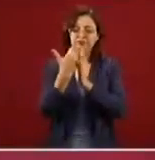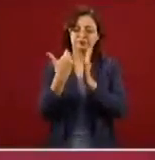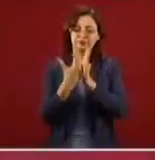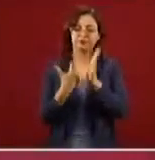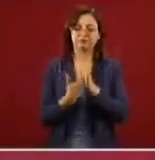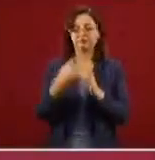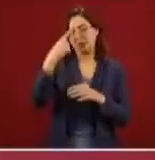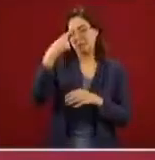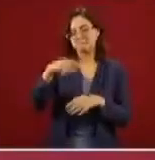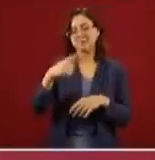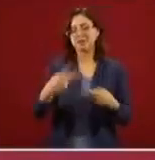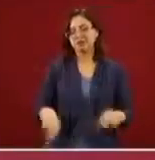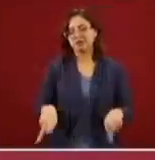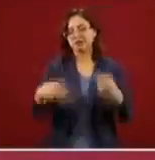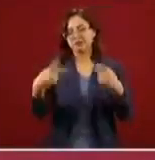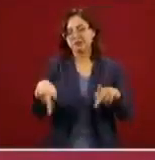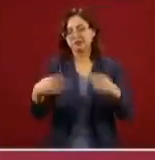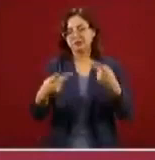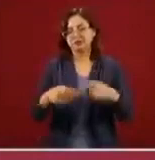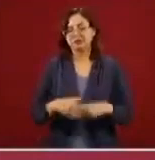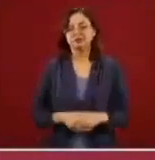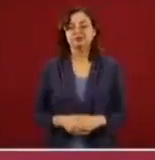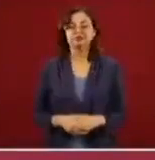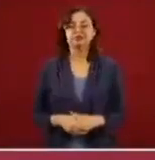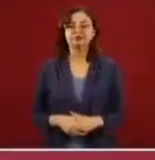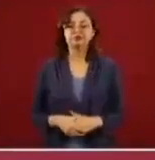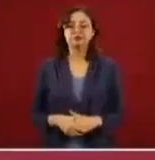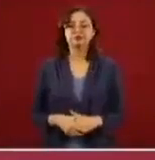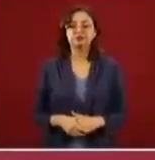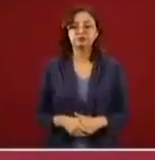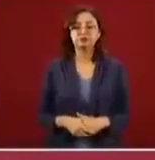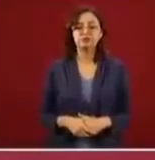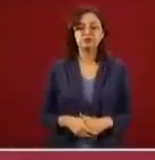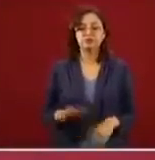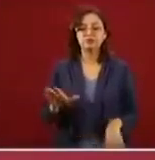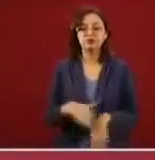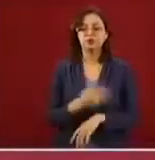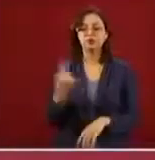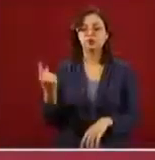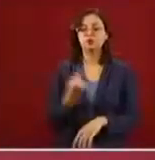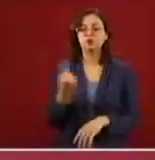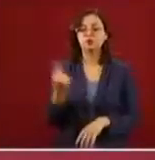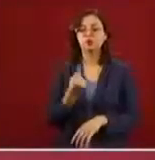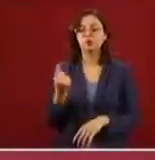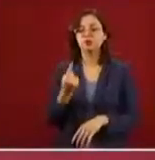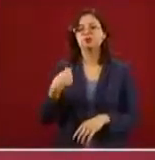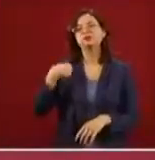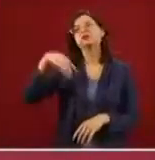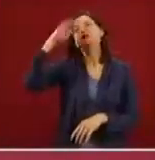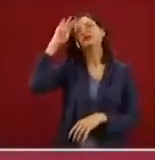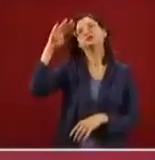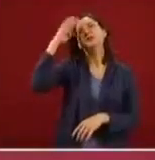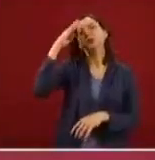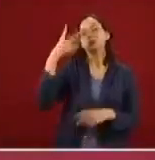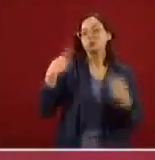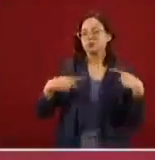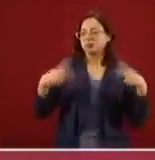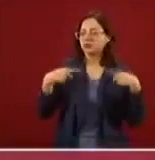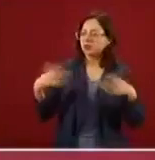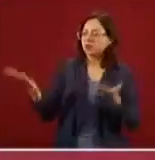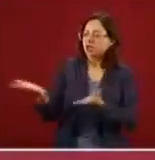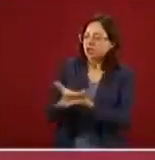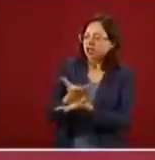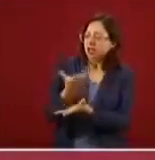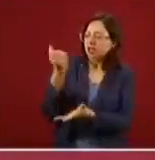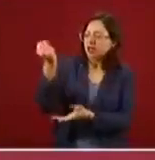en cuanto al manejo de los recursos. ¿Por qué tanto pensar en el que se lo va a sacar? O sea,